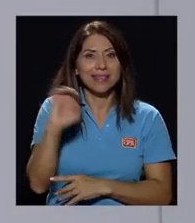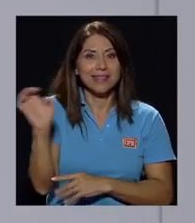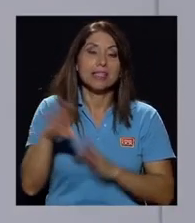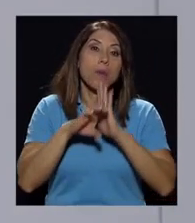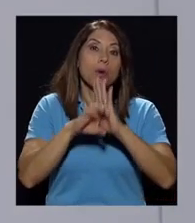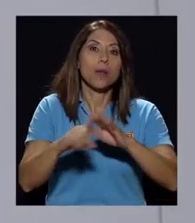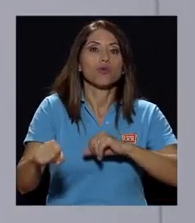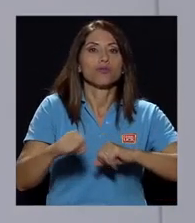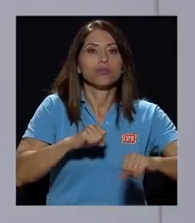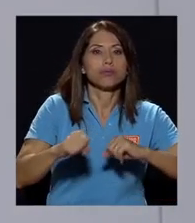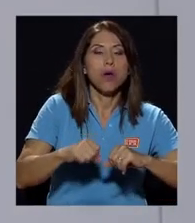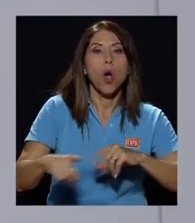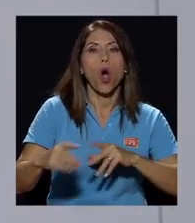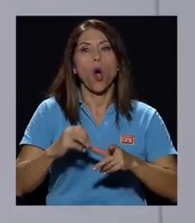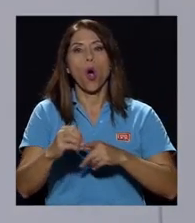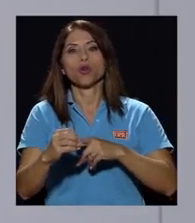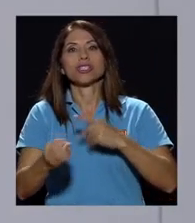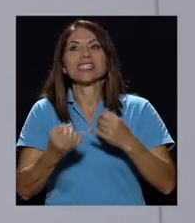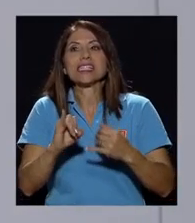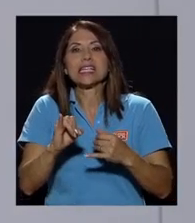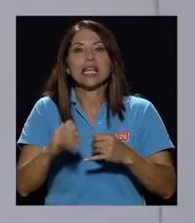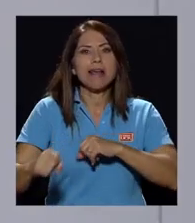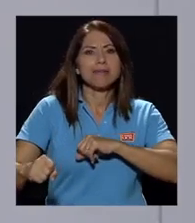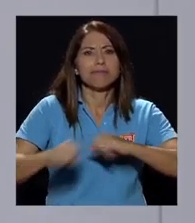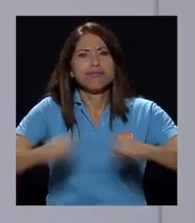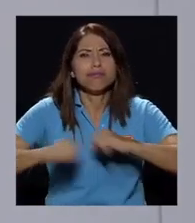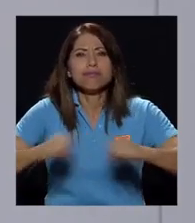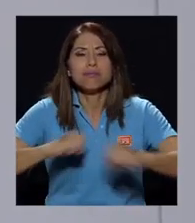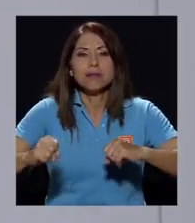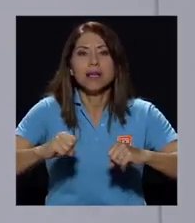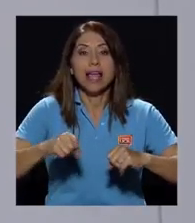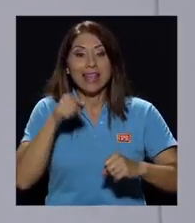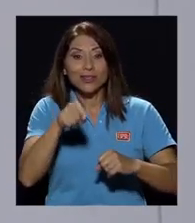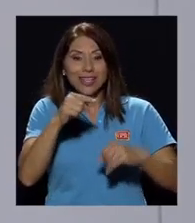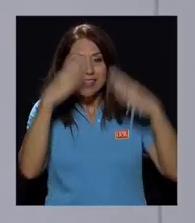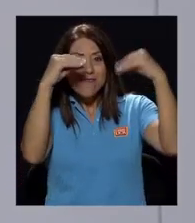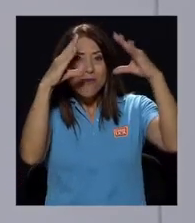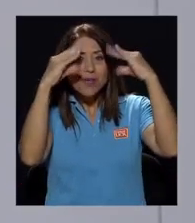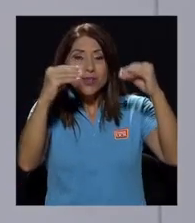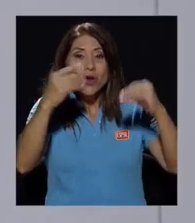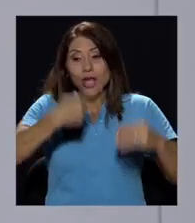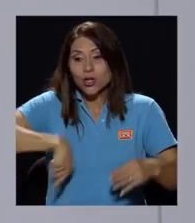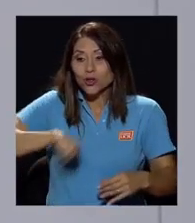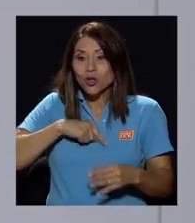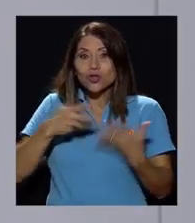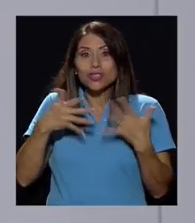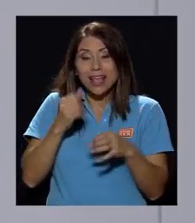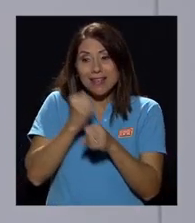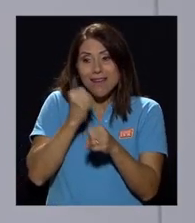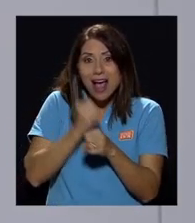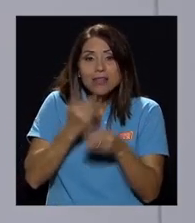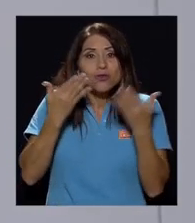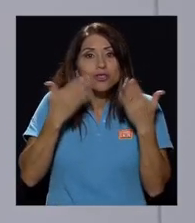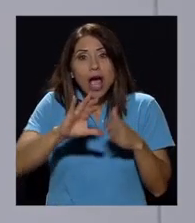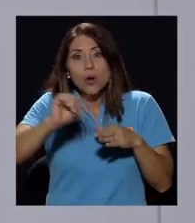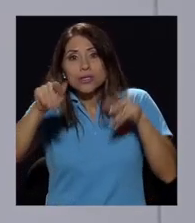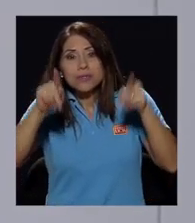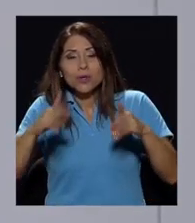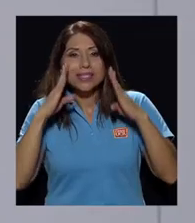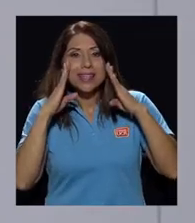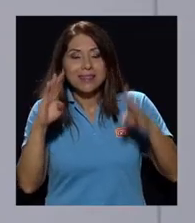fuerte si es un terremoto esos reportes inmediatos nos pueden mientras nosotros localizamos y trabajamos en el sismo ya la gente que atiende emergencias ya